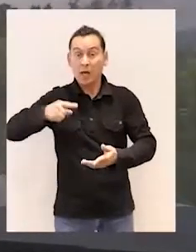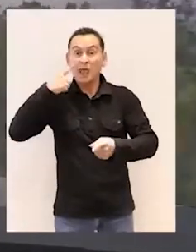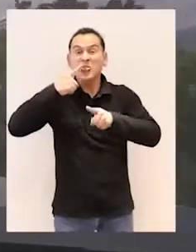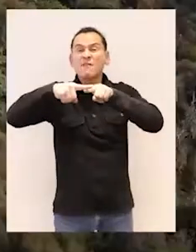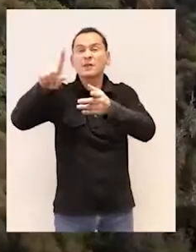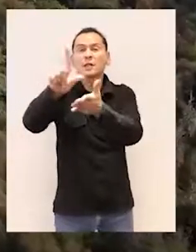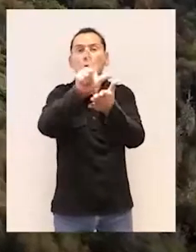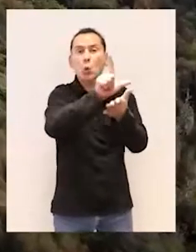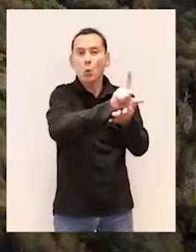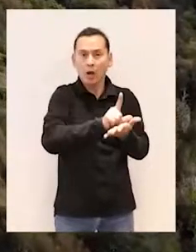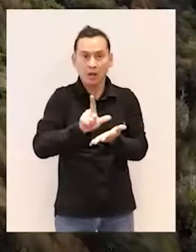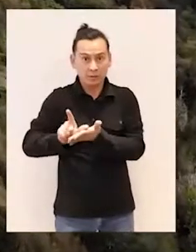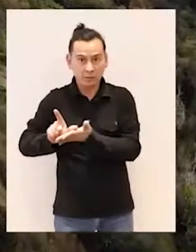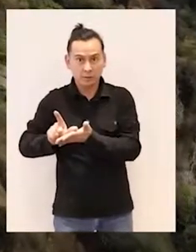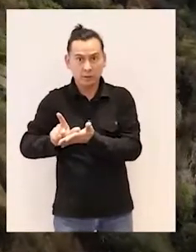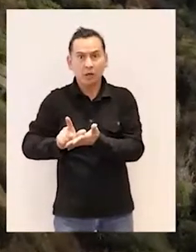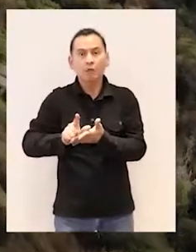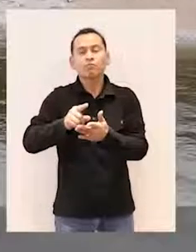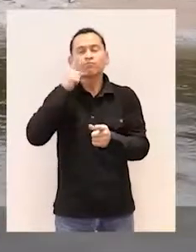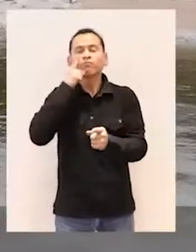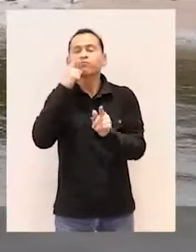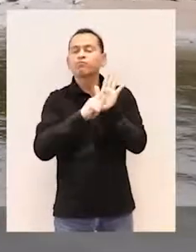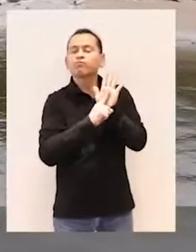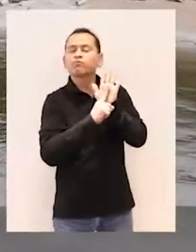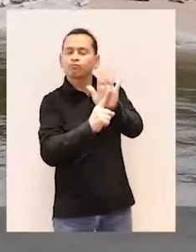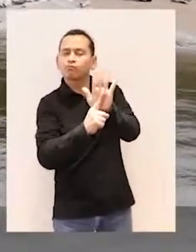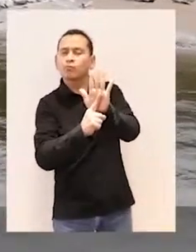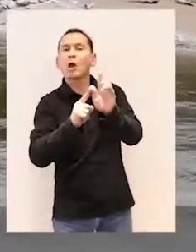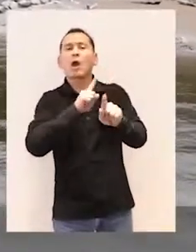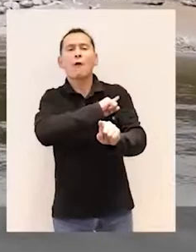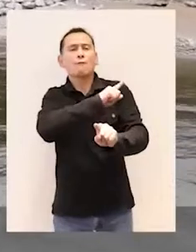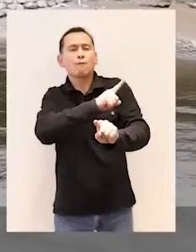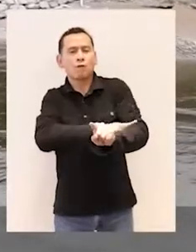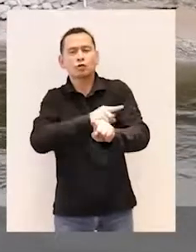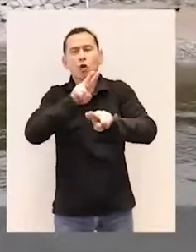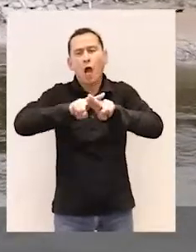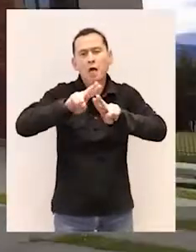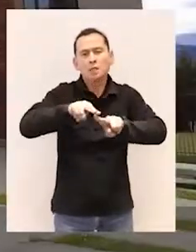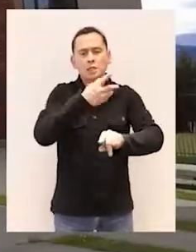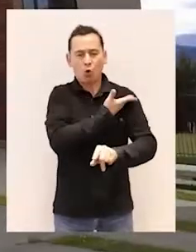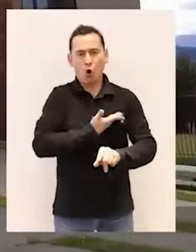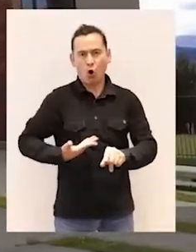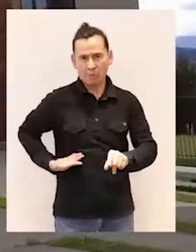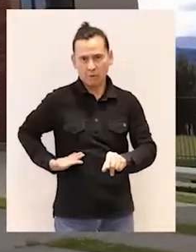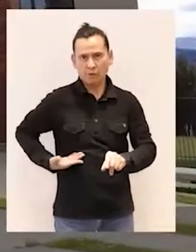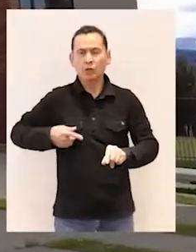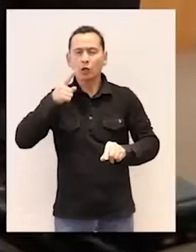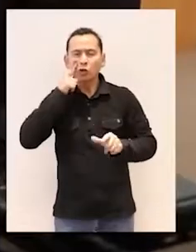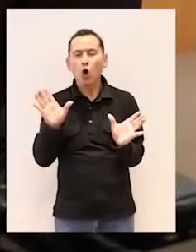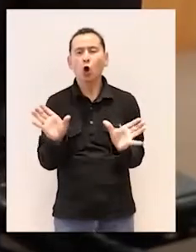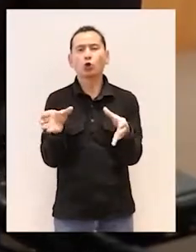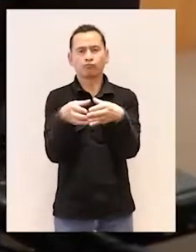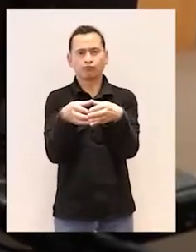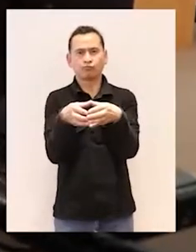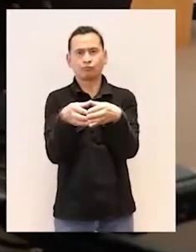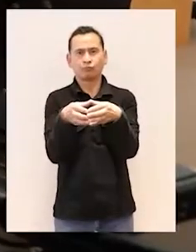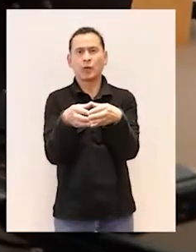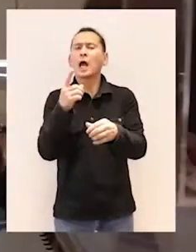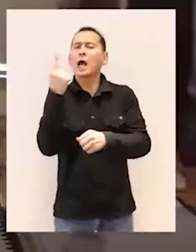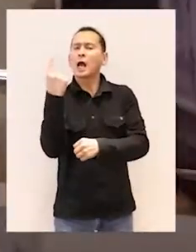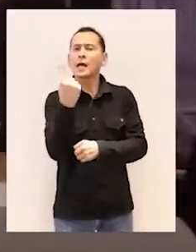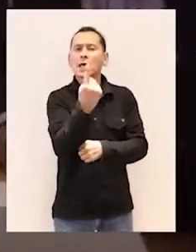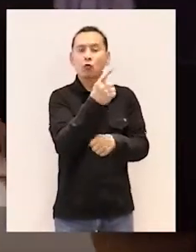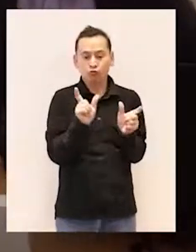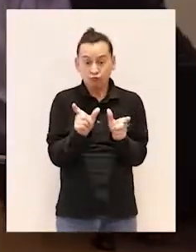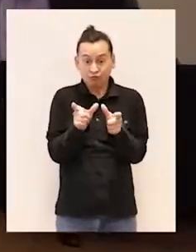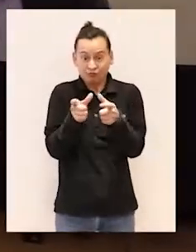localidades que conforman esta hermosa región se vean reflejadas en cada esfuerzo que hacemos desde el gobierno regional, desde su consejo.